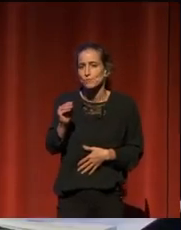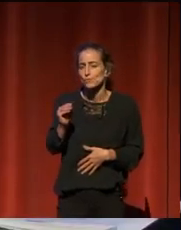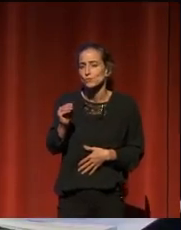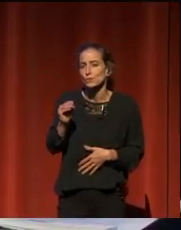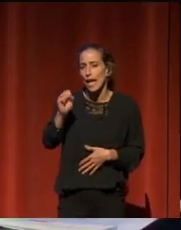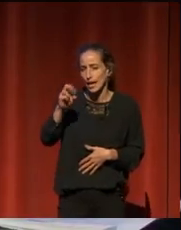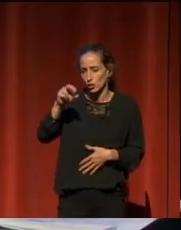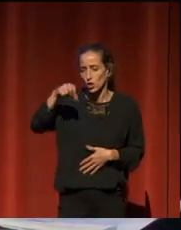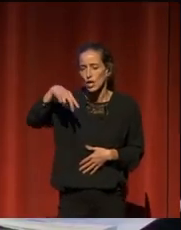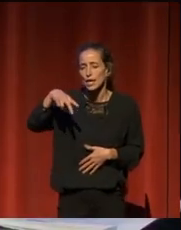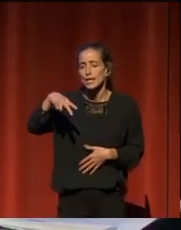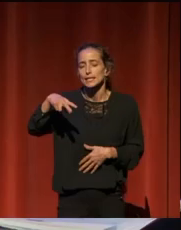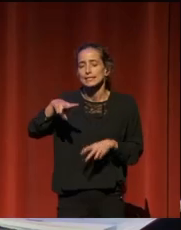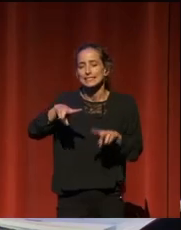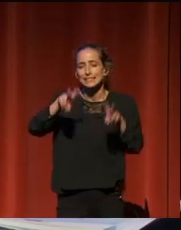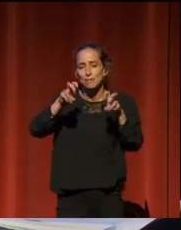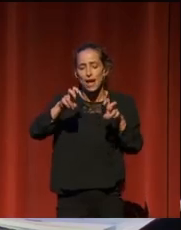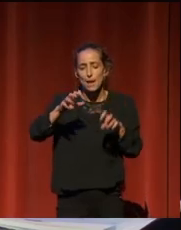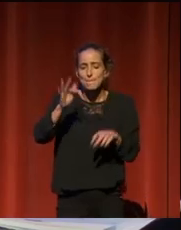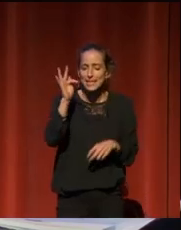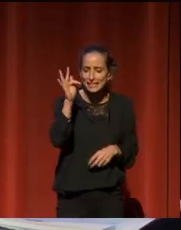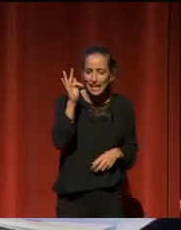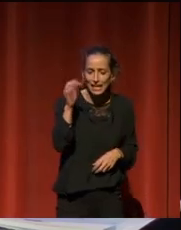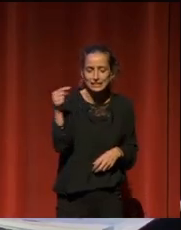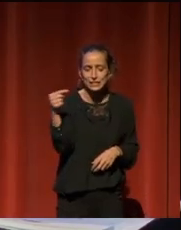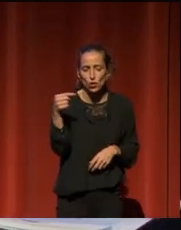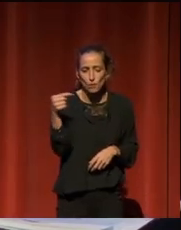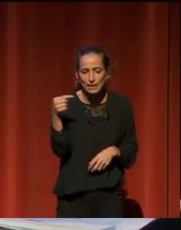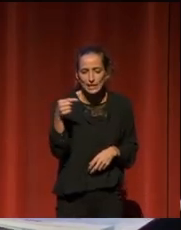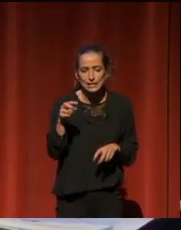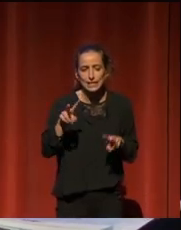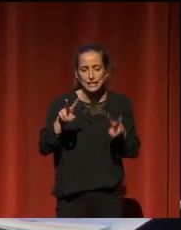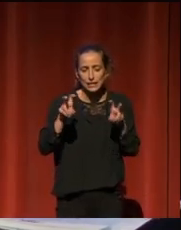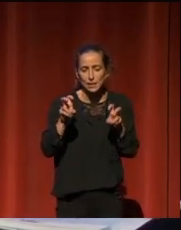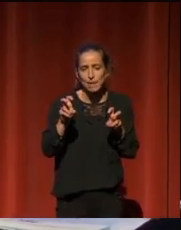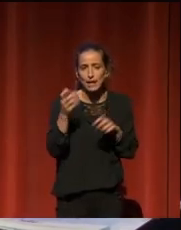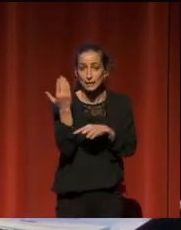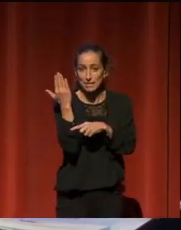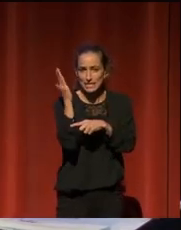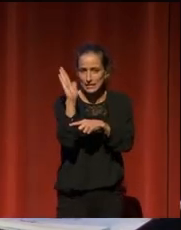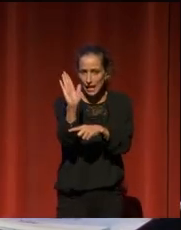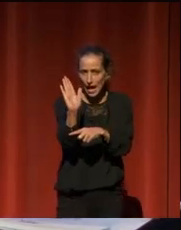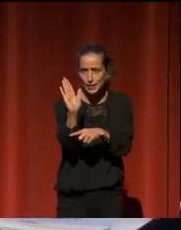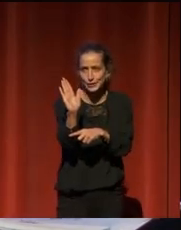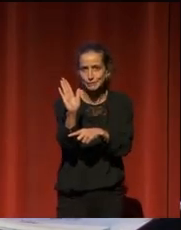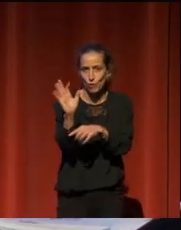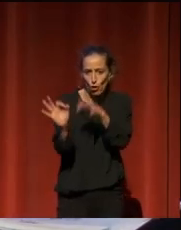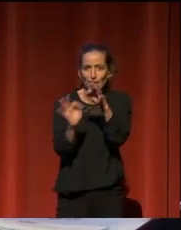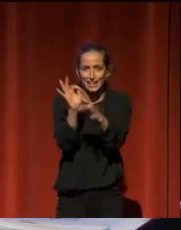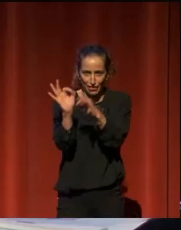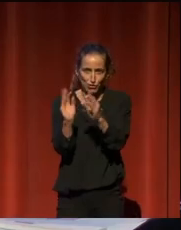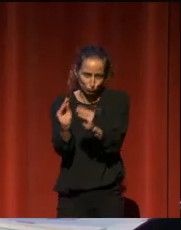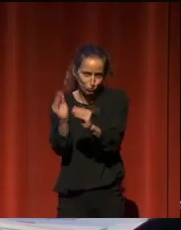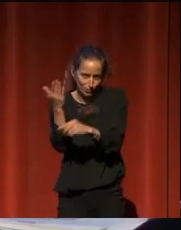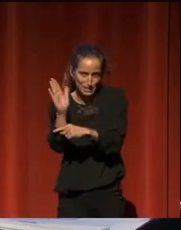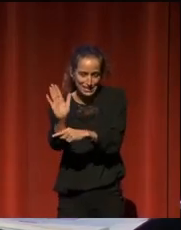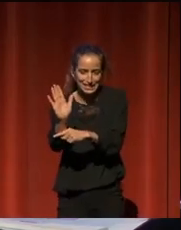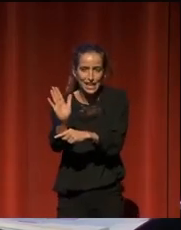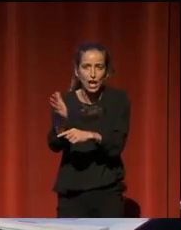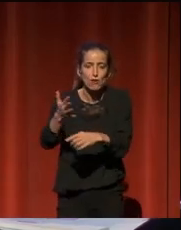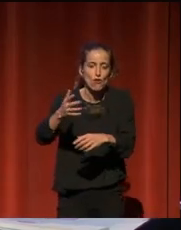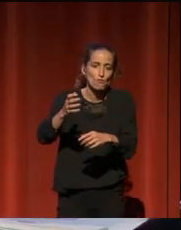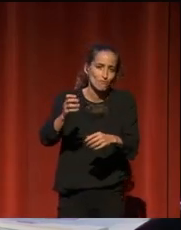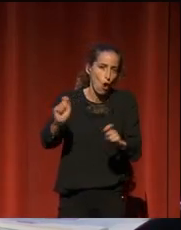sobre las ventajas e inconvenientes de trabajar o de representar a una organización eh con un contexto más o menos oficial o no